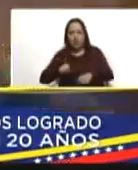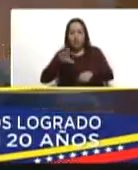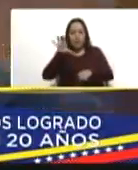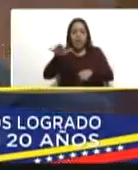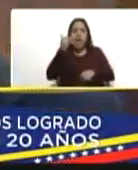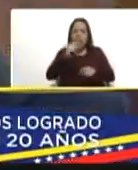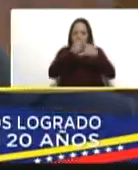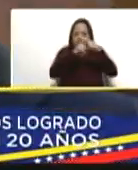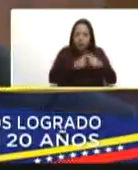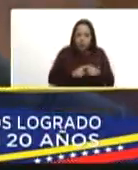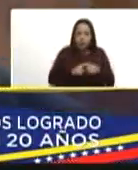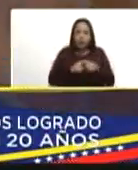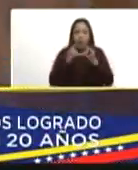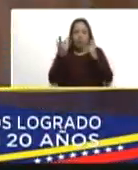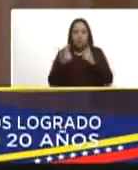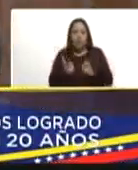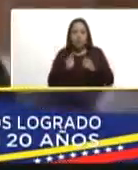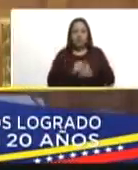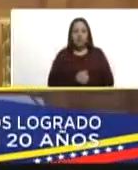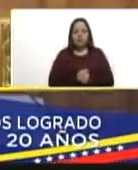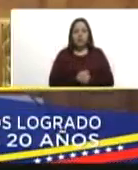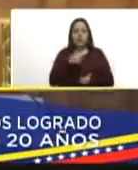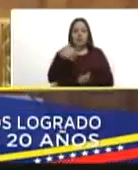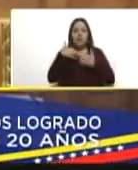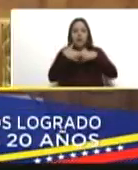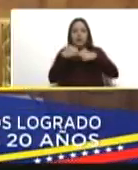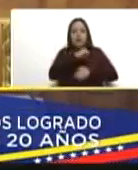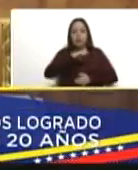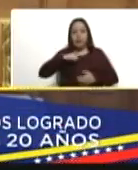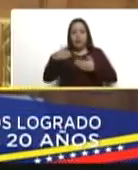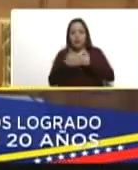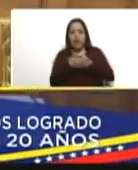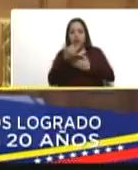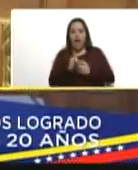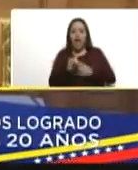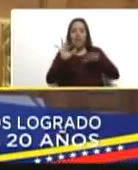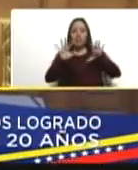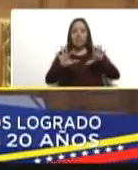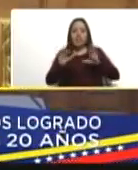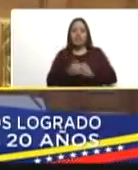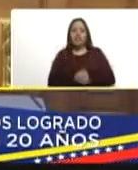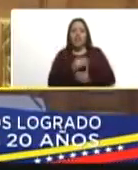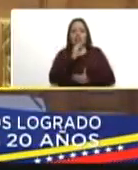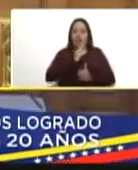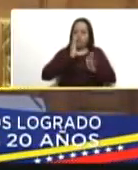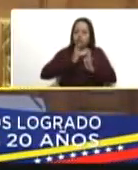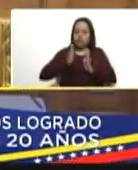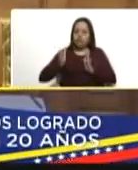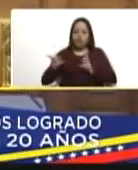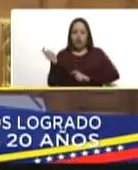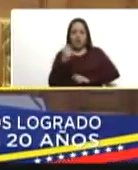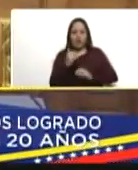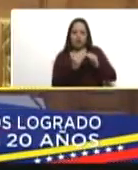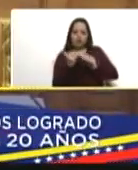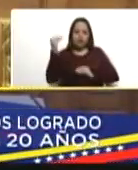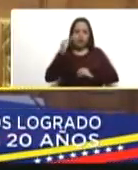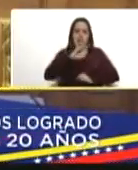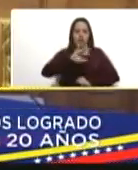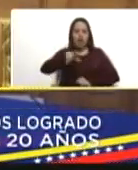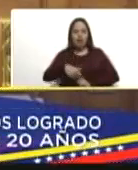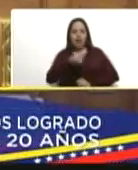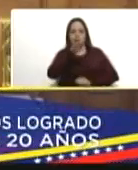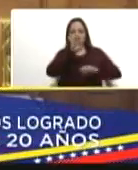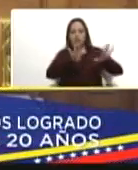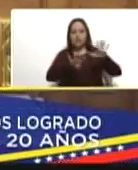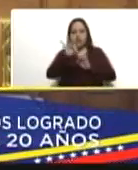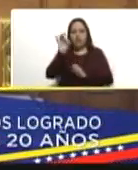todavía los numeritos la manufactura privada acumuló 10 trimestres de crecimiento sostenido en 3.93 en el tercer terer